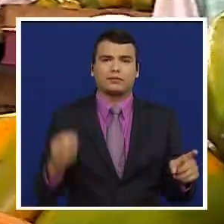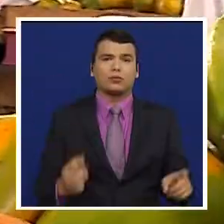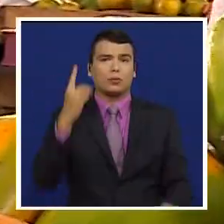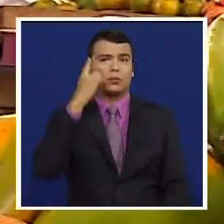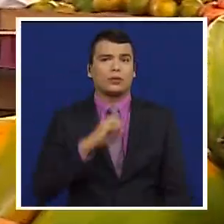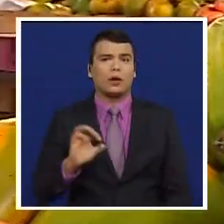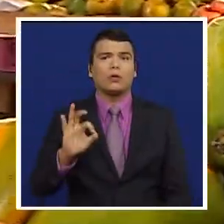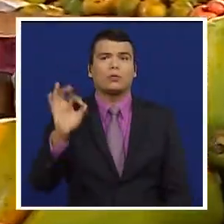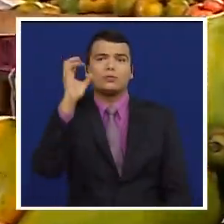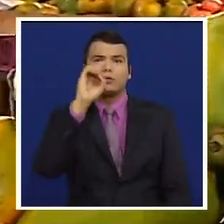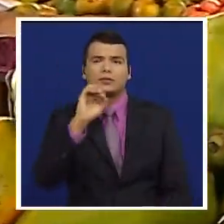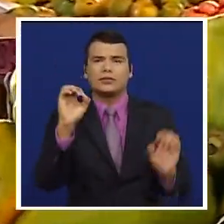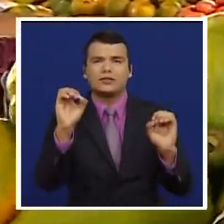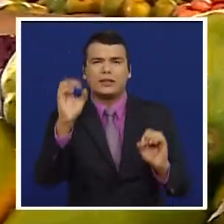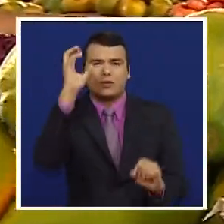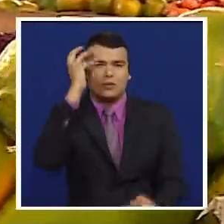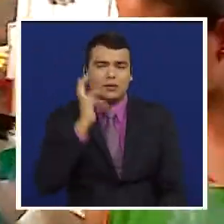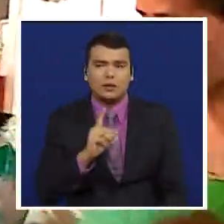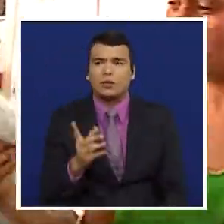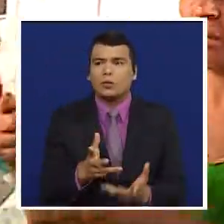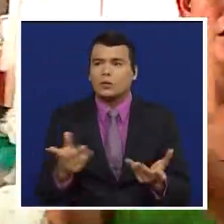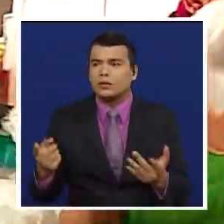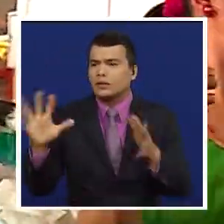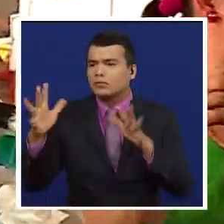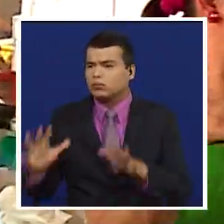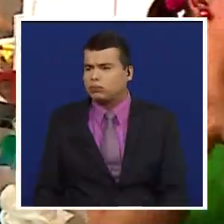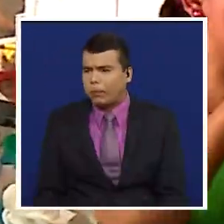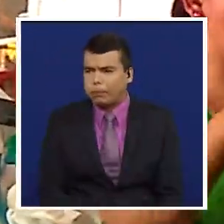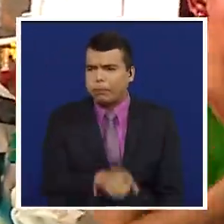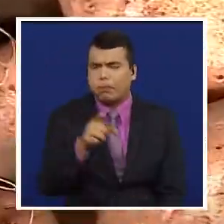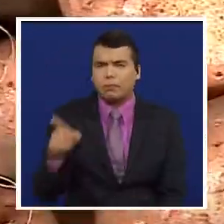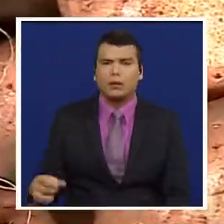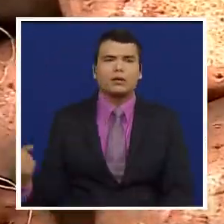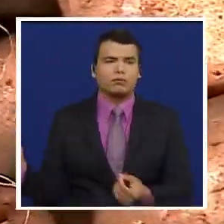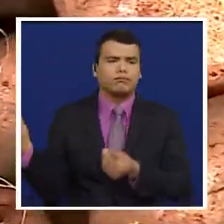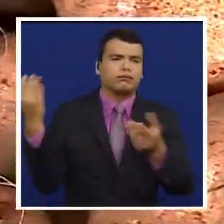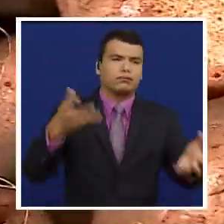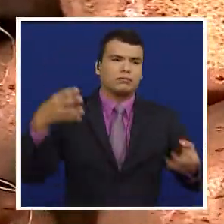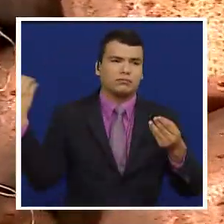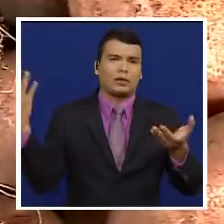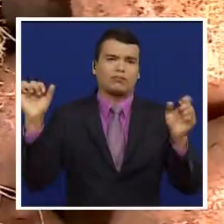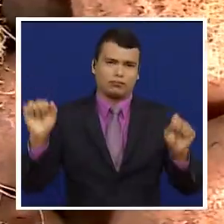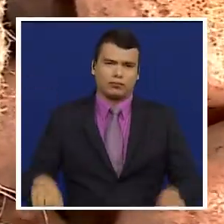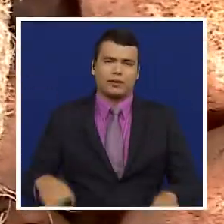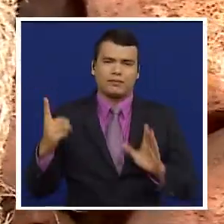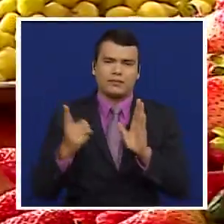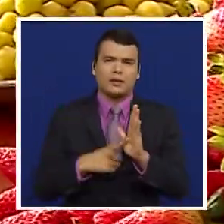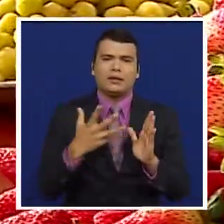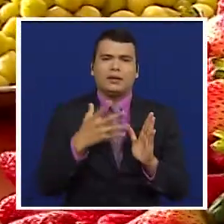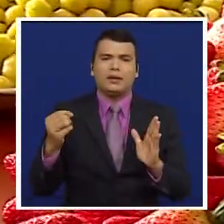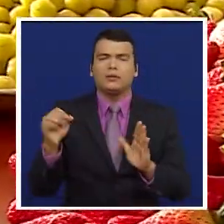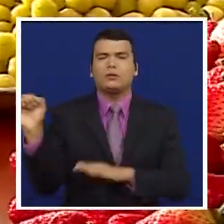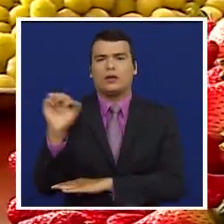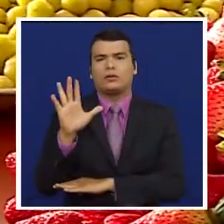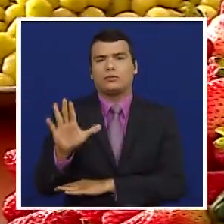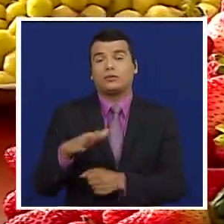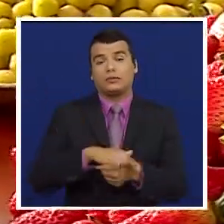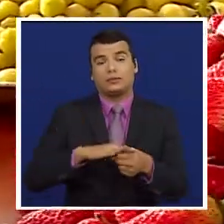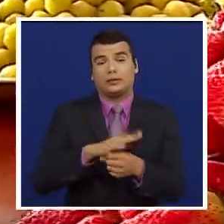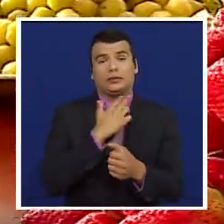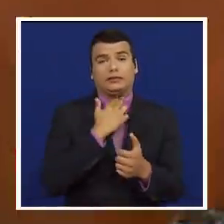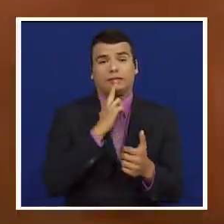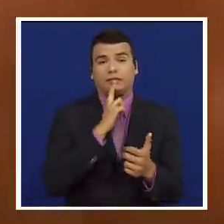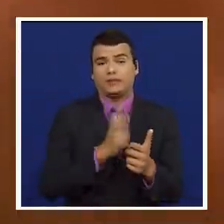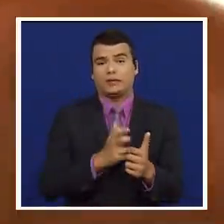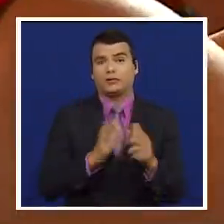de inventario para poder producir, y digamos que hemos podido de alguna manera sortear con esos 1.500 vehículos unas situaciones muy apremiantes, pero